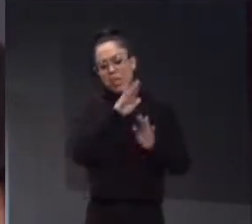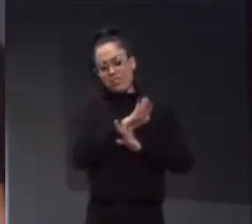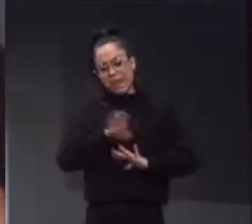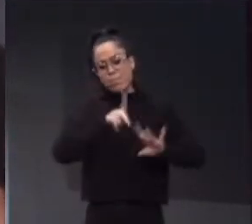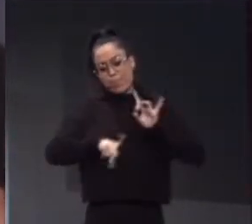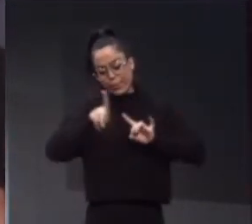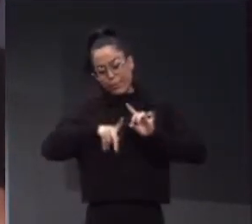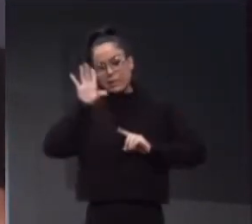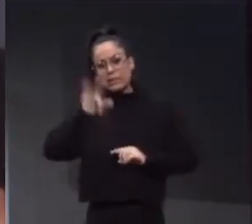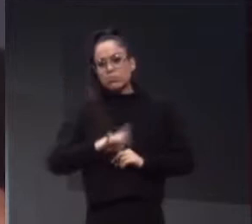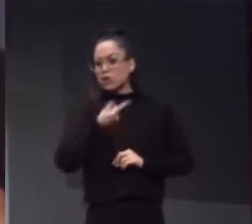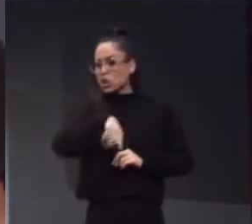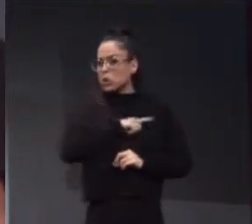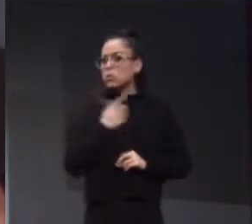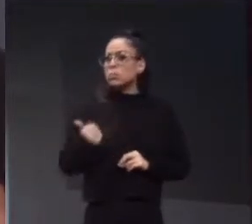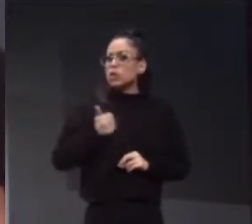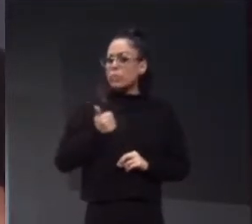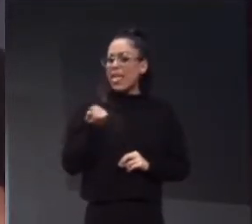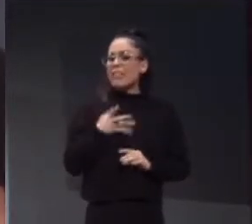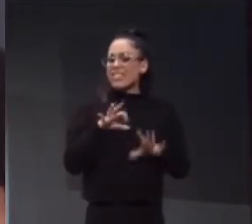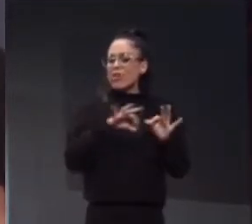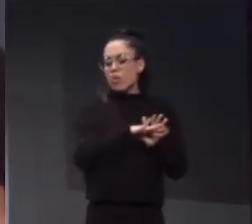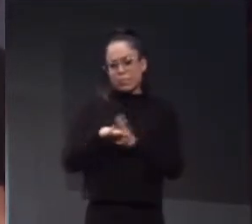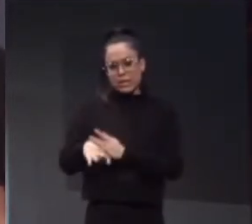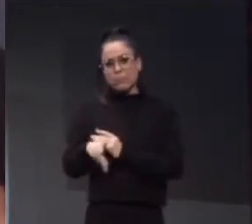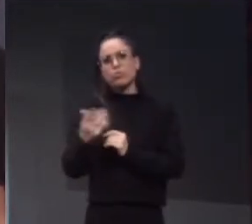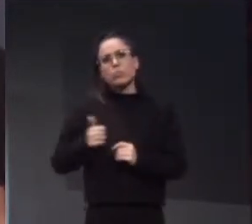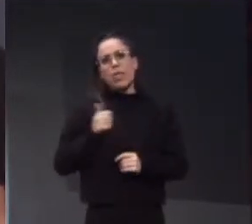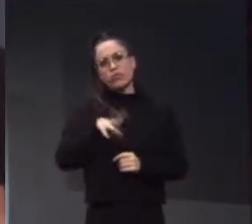espacio abierto a todo ese tipo de posibilidades y todo tipo de movimientos